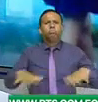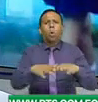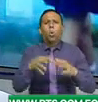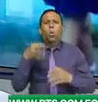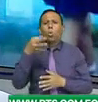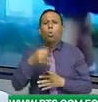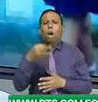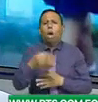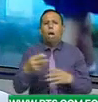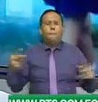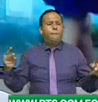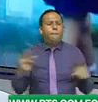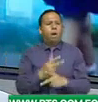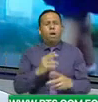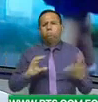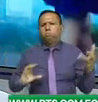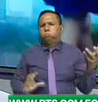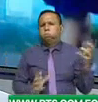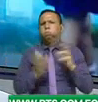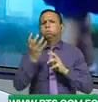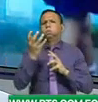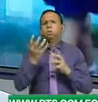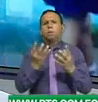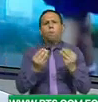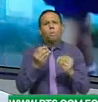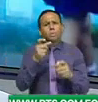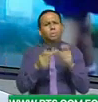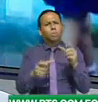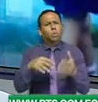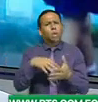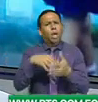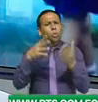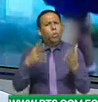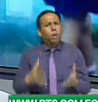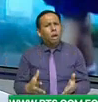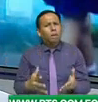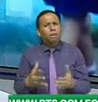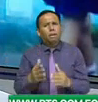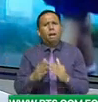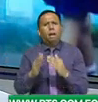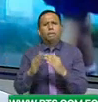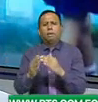lo que ha obligado a que miles de estudiantes pasen a clases virtuales.